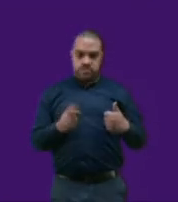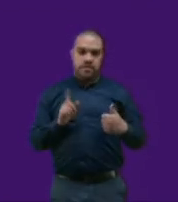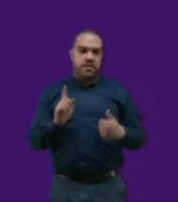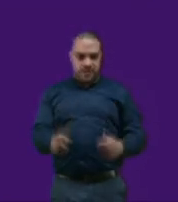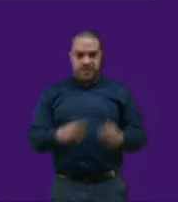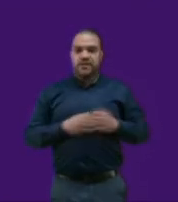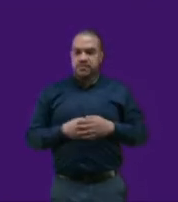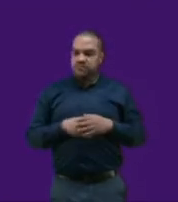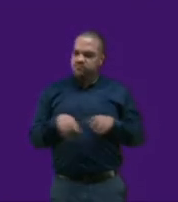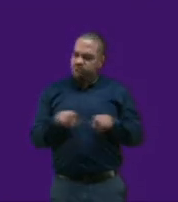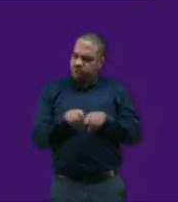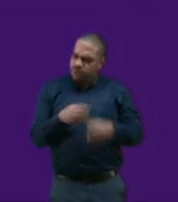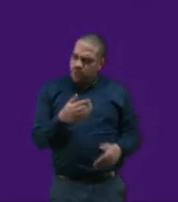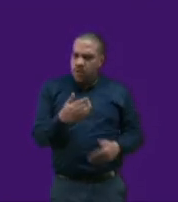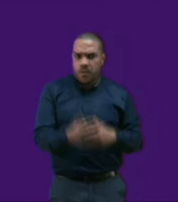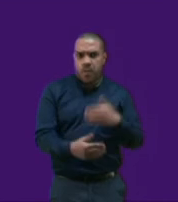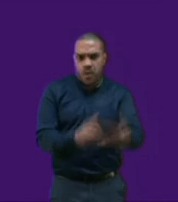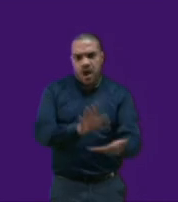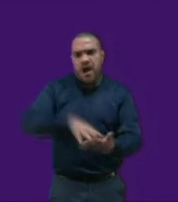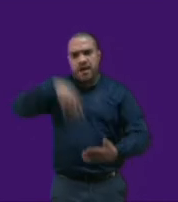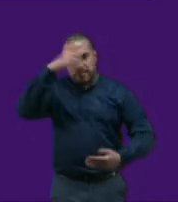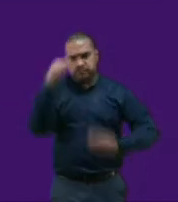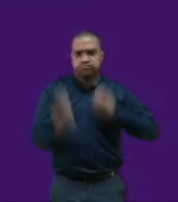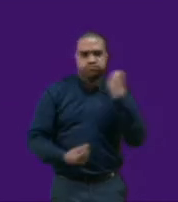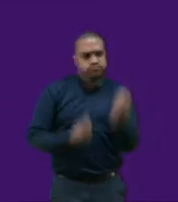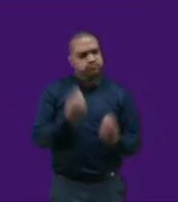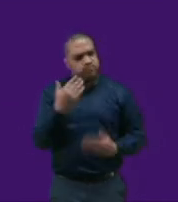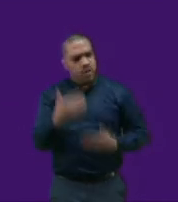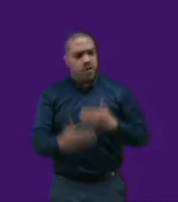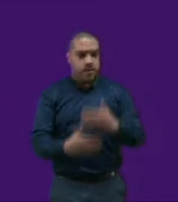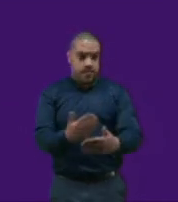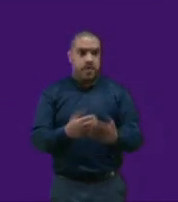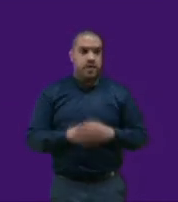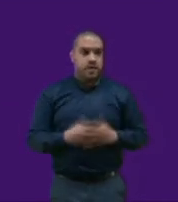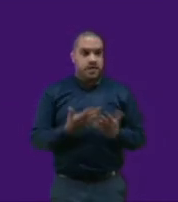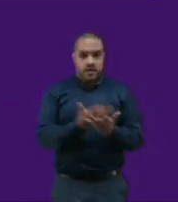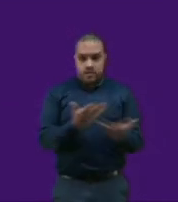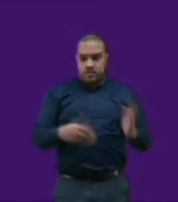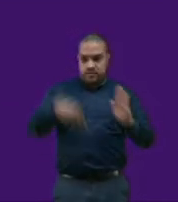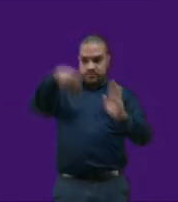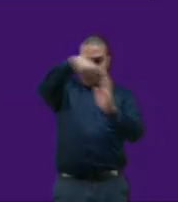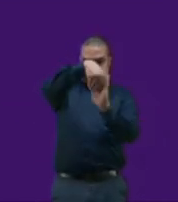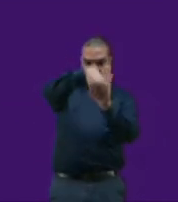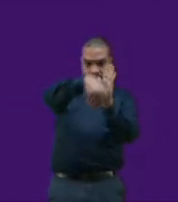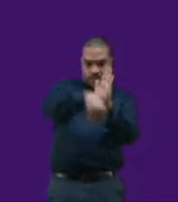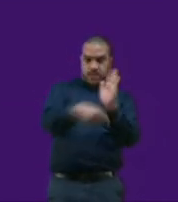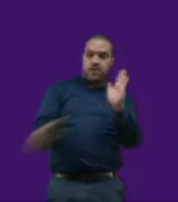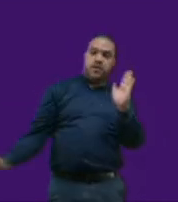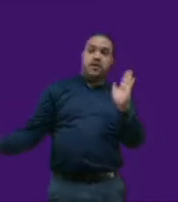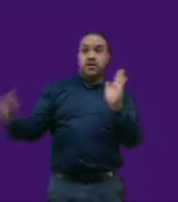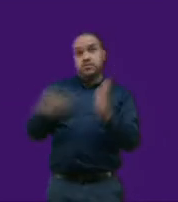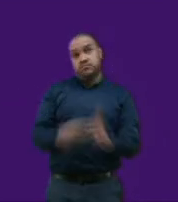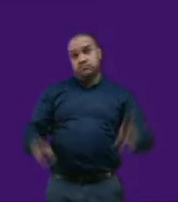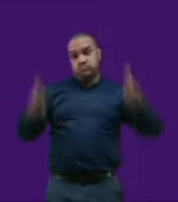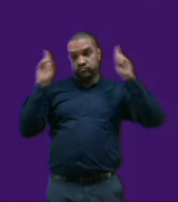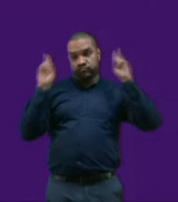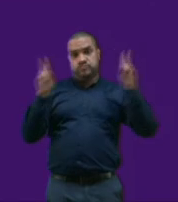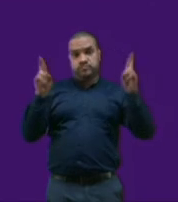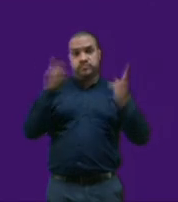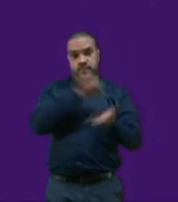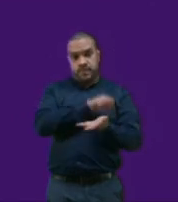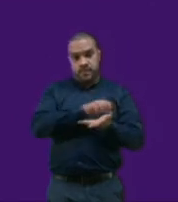Vamos generándote contenido a medida que se va desarrollando y la idea es que esto sea totalmente gratuito, que sea un modelo